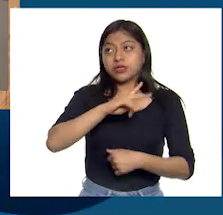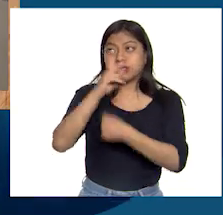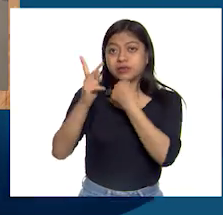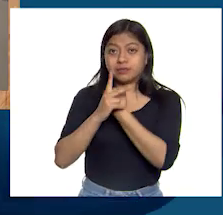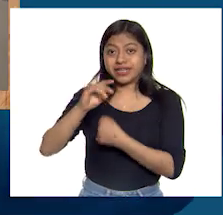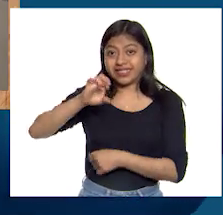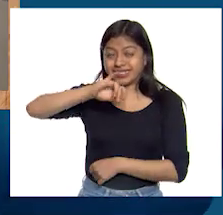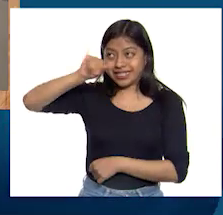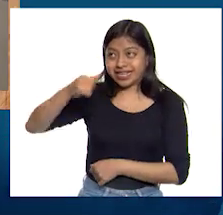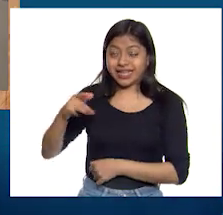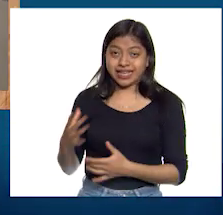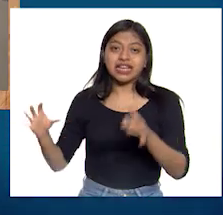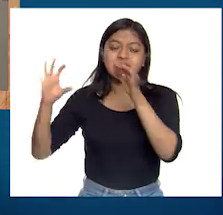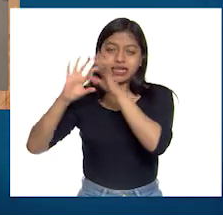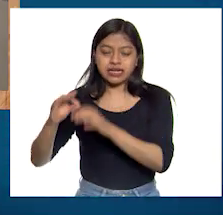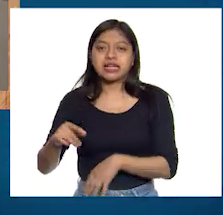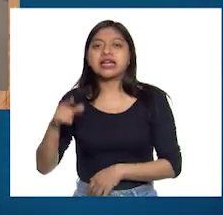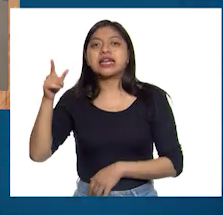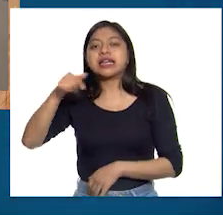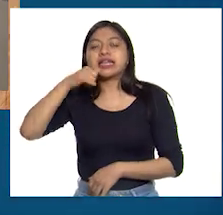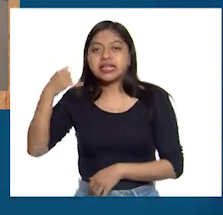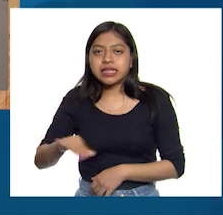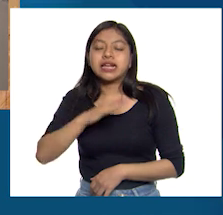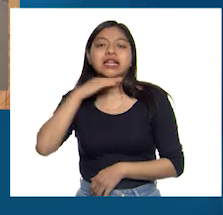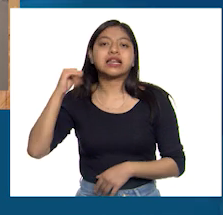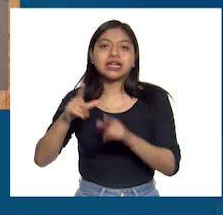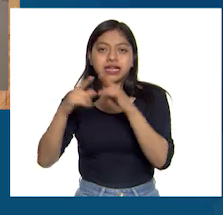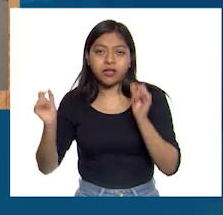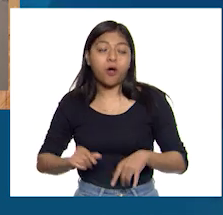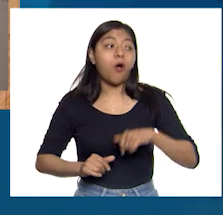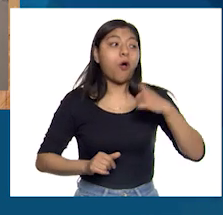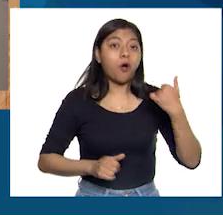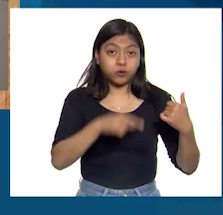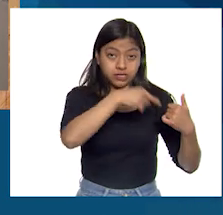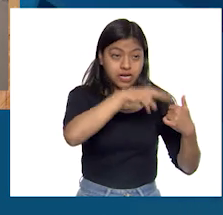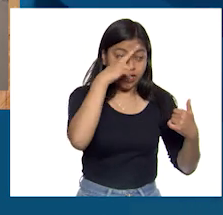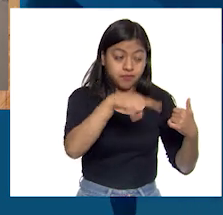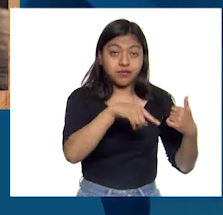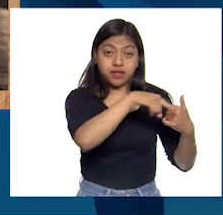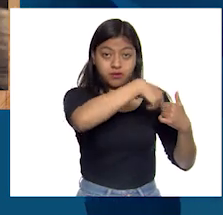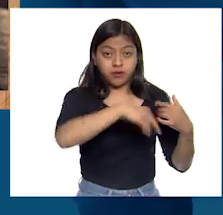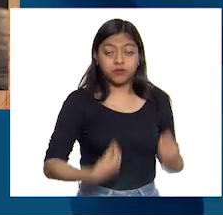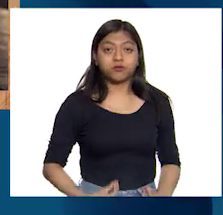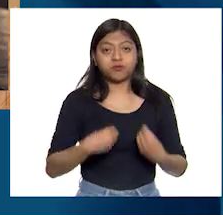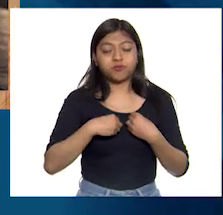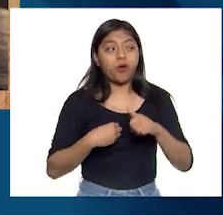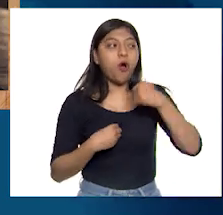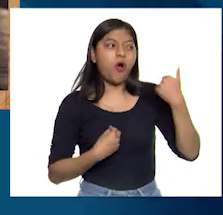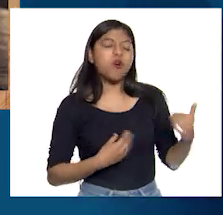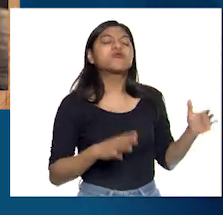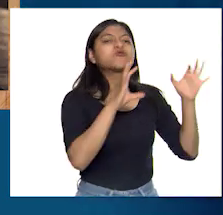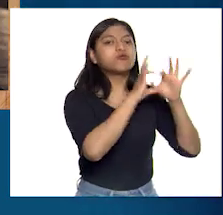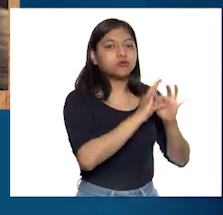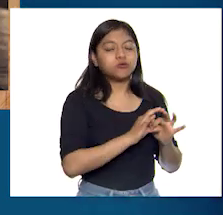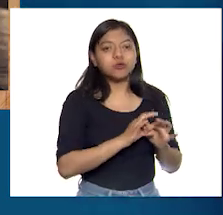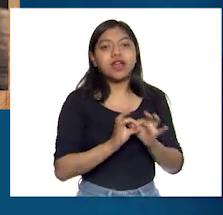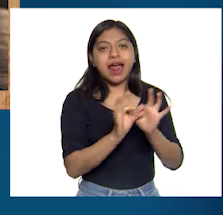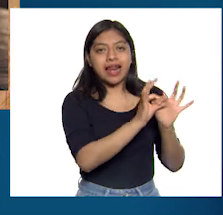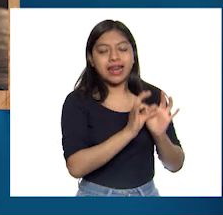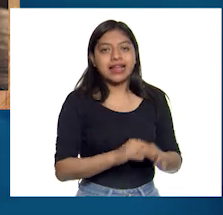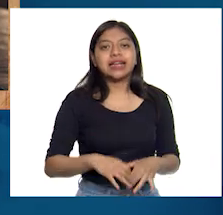Italia, Alemania y Japón. Otra parte de la población simpatizaba con los llamados aliados, encabezados en este momento por Gran Bretaña y